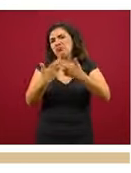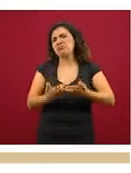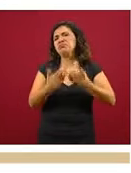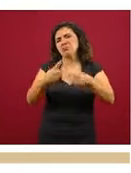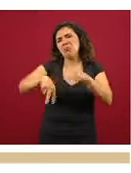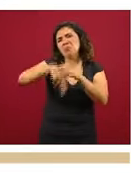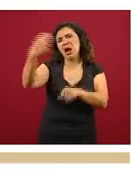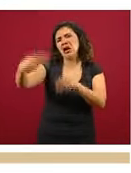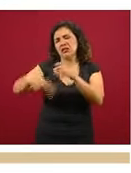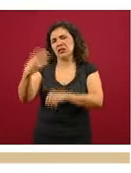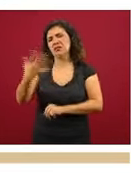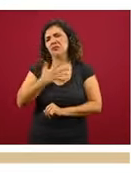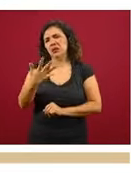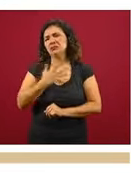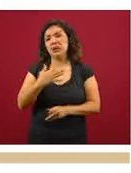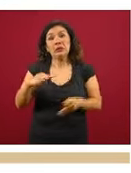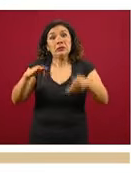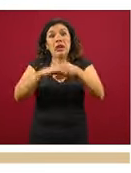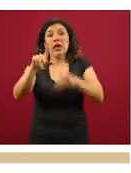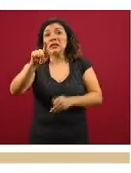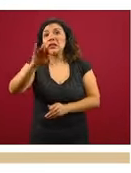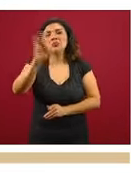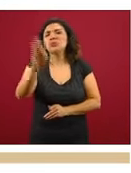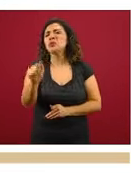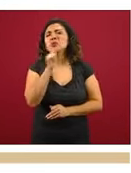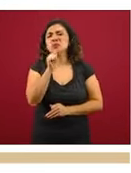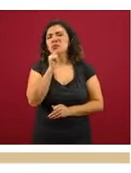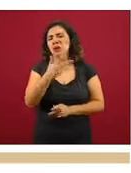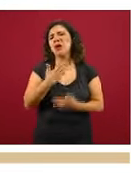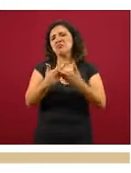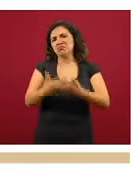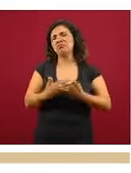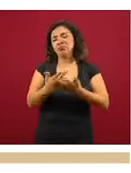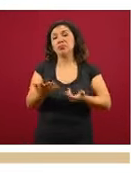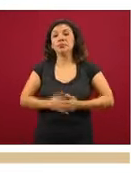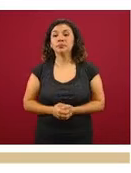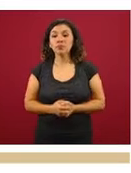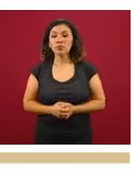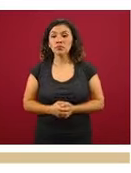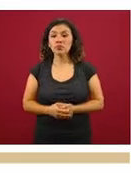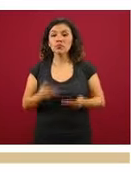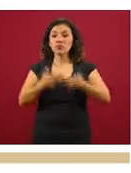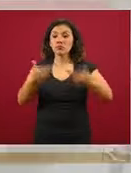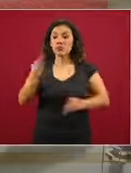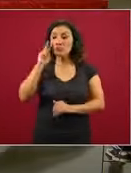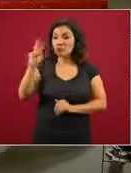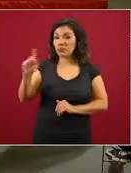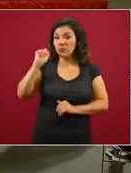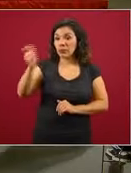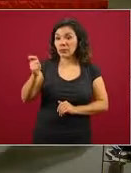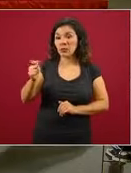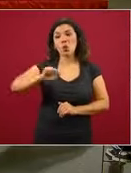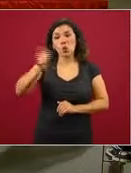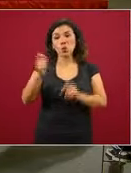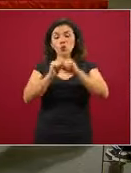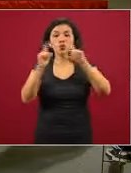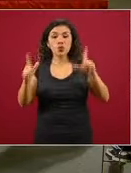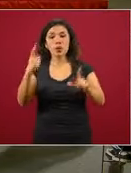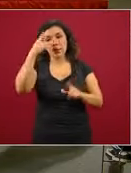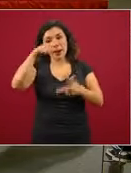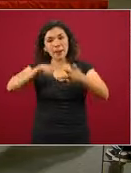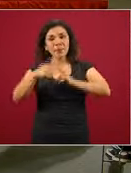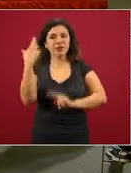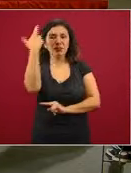cercanos a este 70% de nivel de seguridad. Bien, pasemos entonces ahora a la siguiente diapositiva para